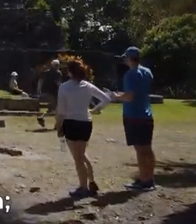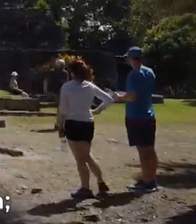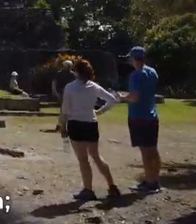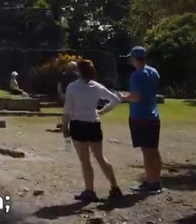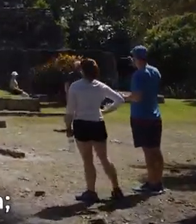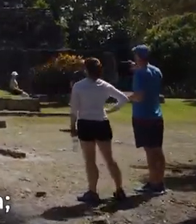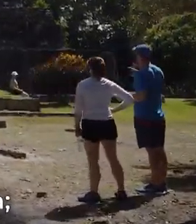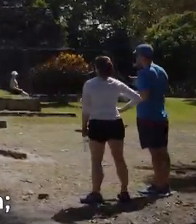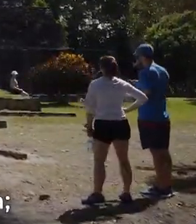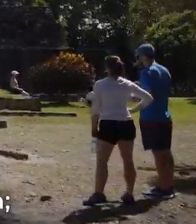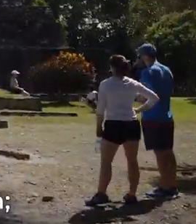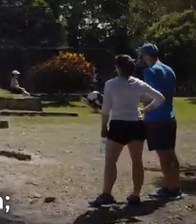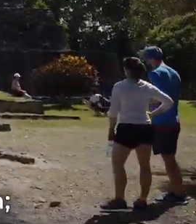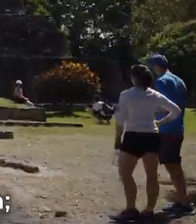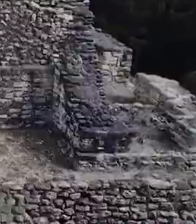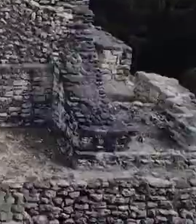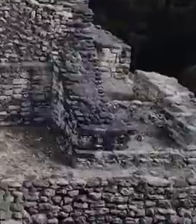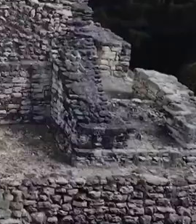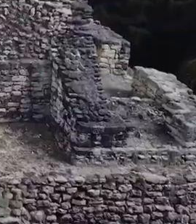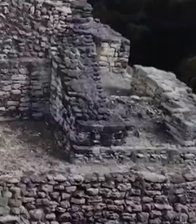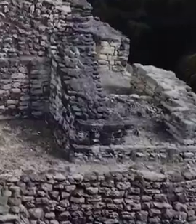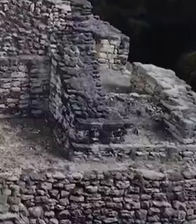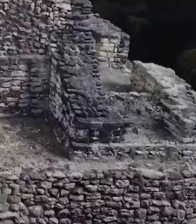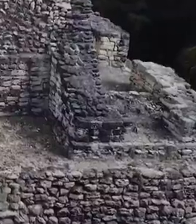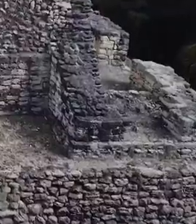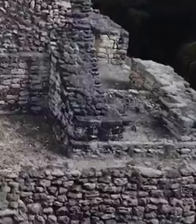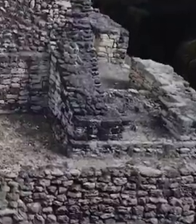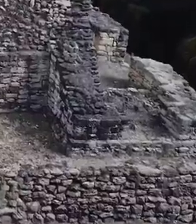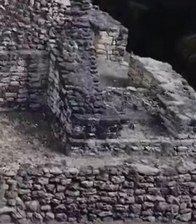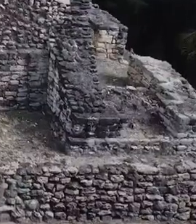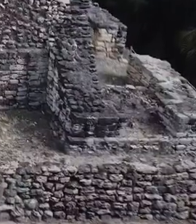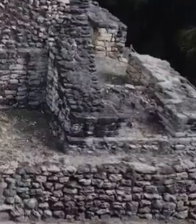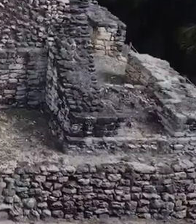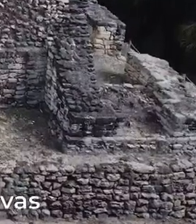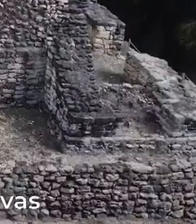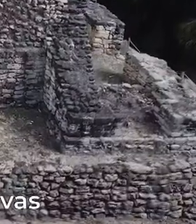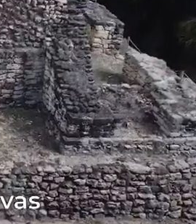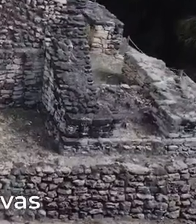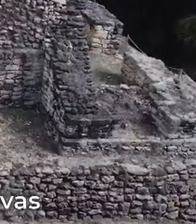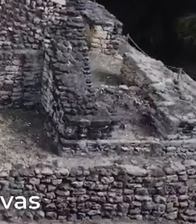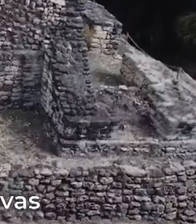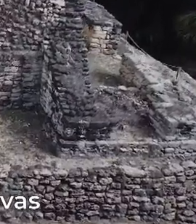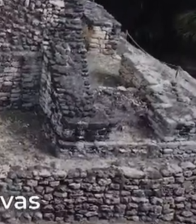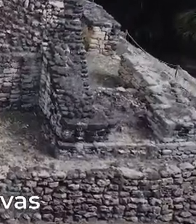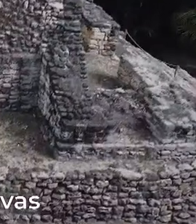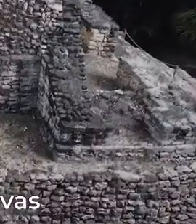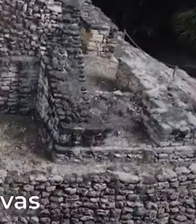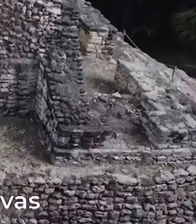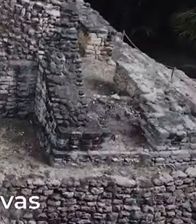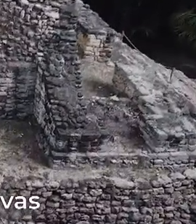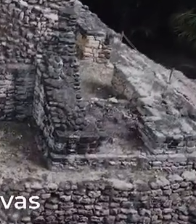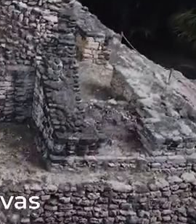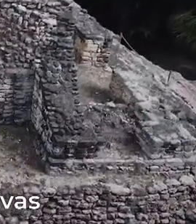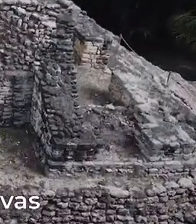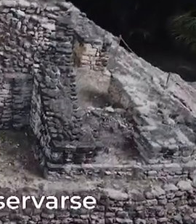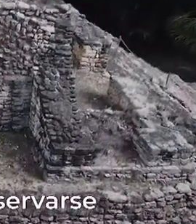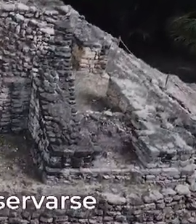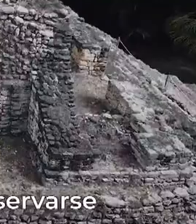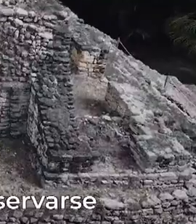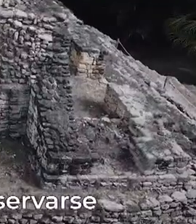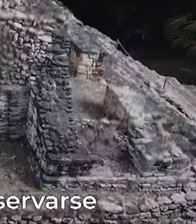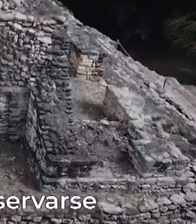y XV de nuestra era, y como suele ocurrir, son resultado de la superposición de etapas constructivas